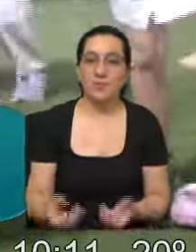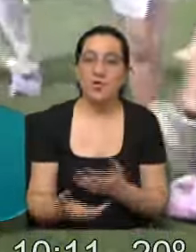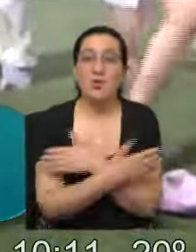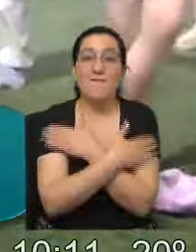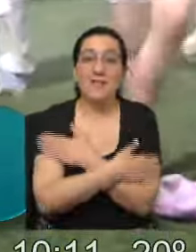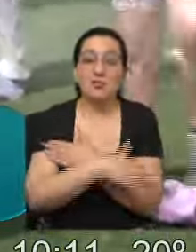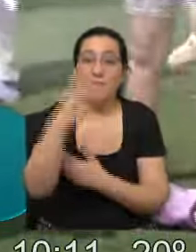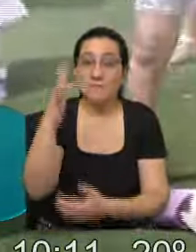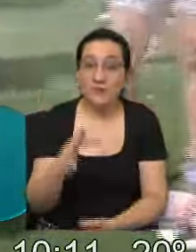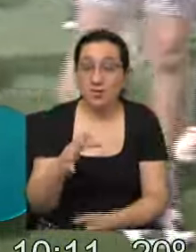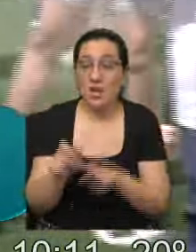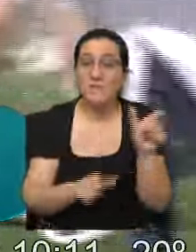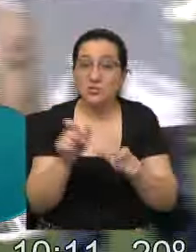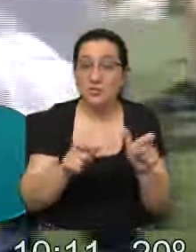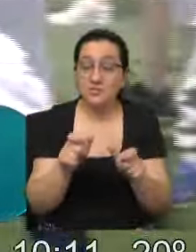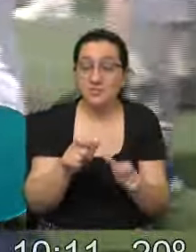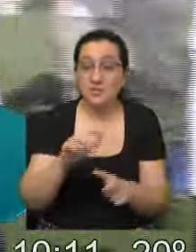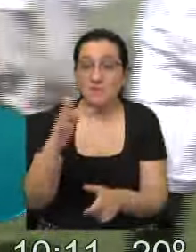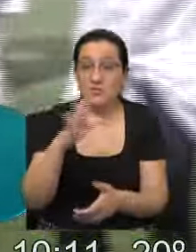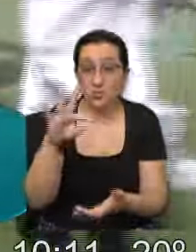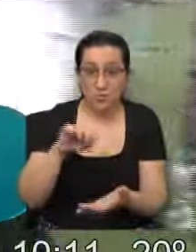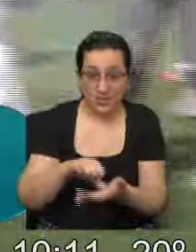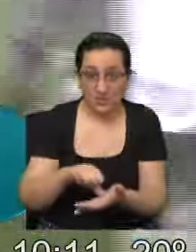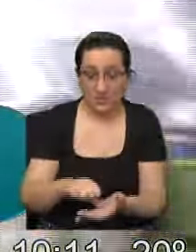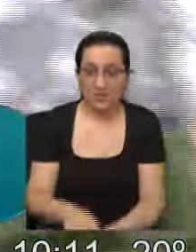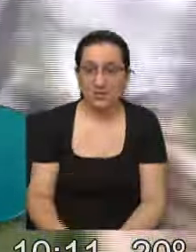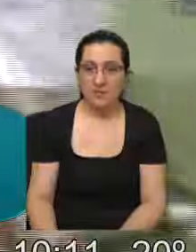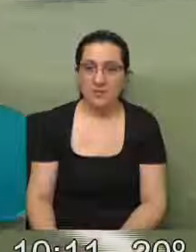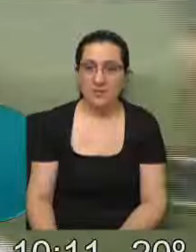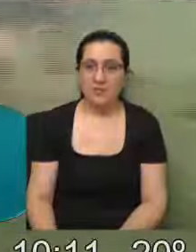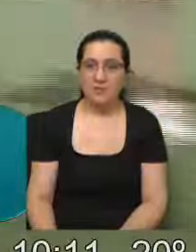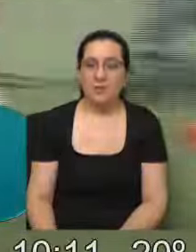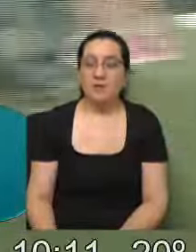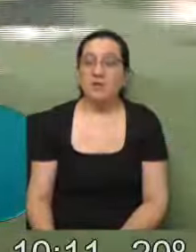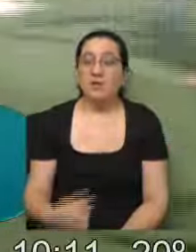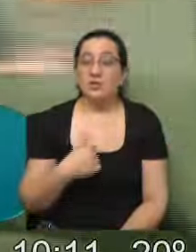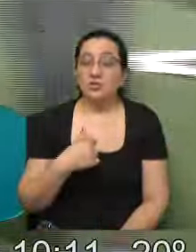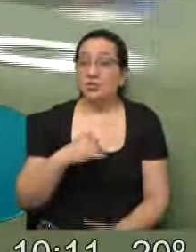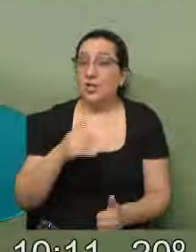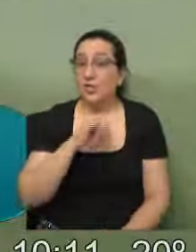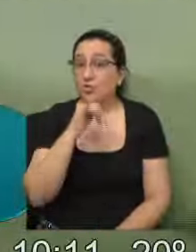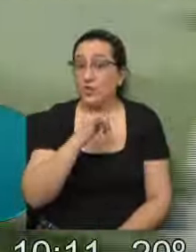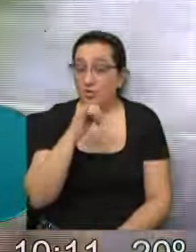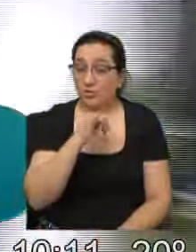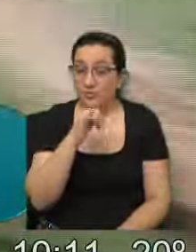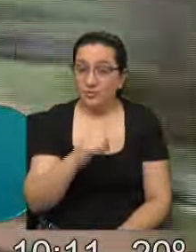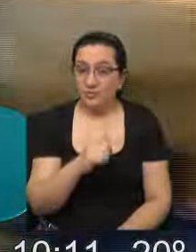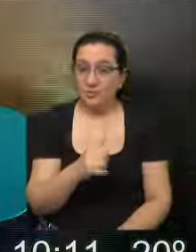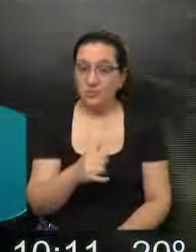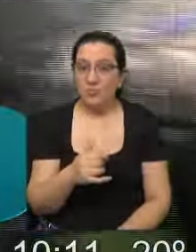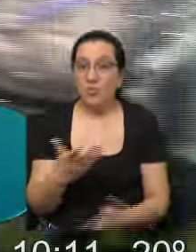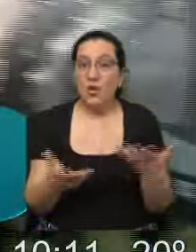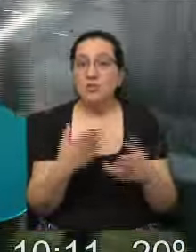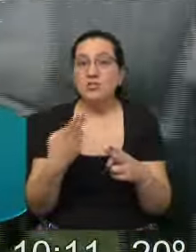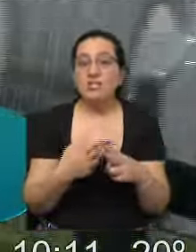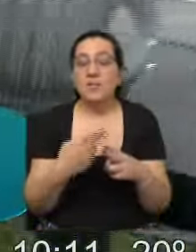Fito y a la gente ahí del Canal esteo como lo he contado alguna otra vez por algo se llama